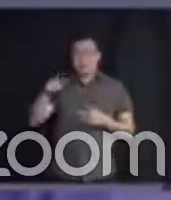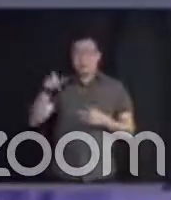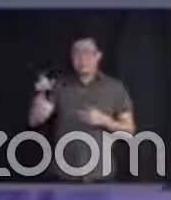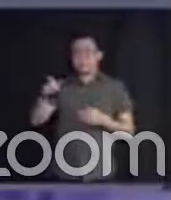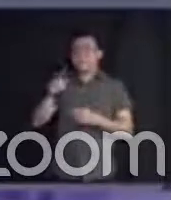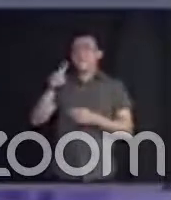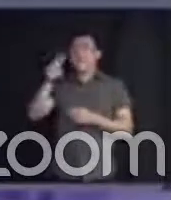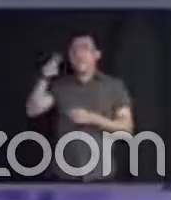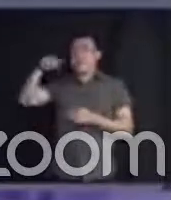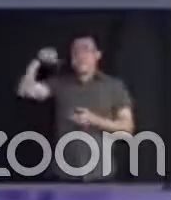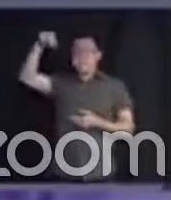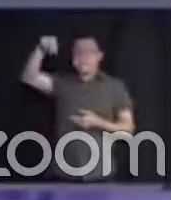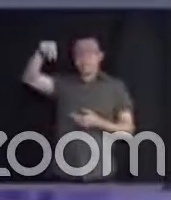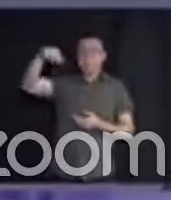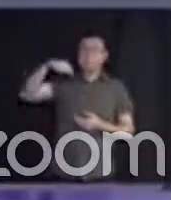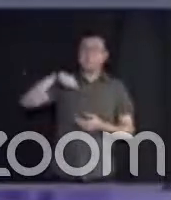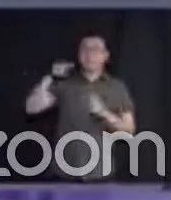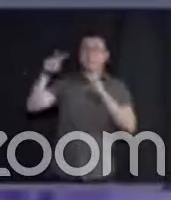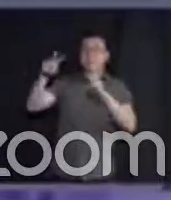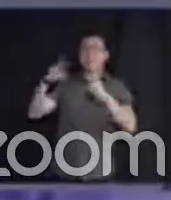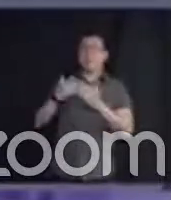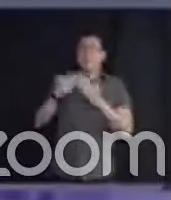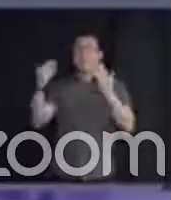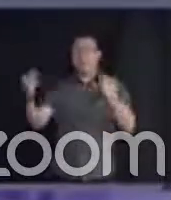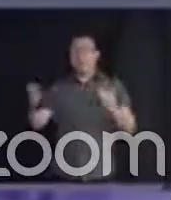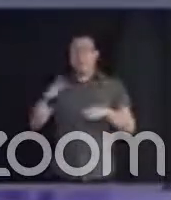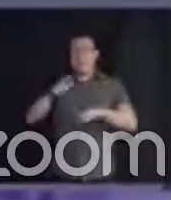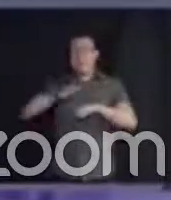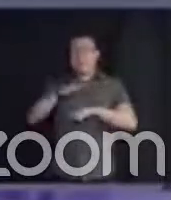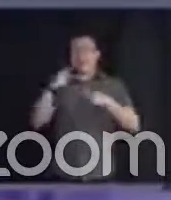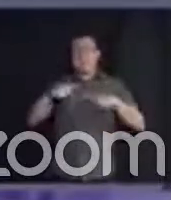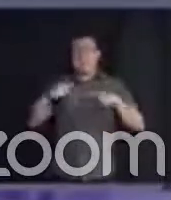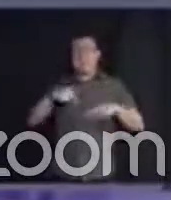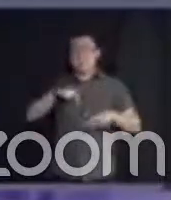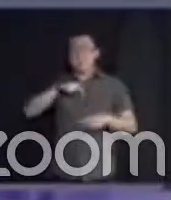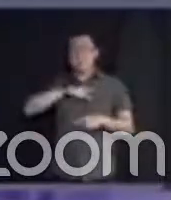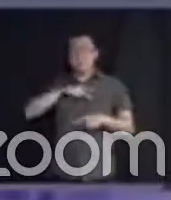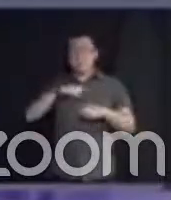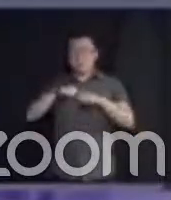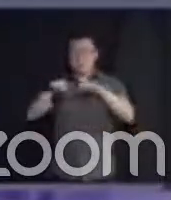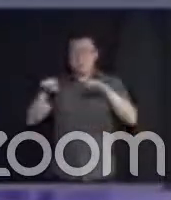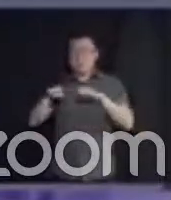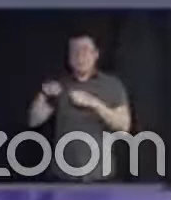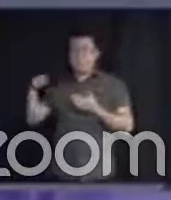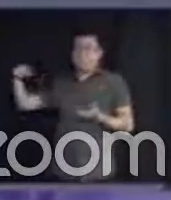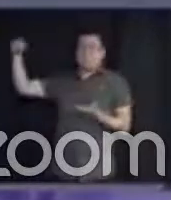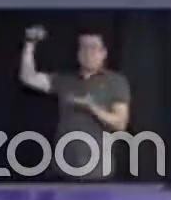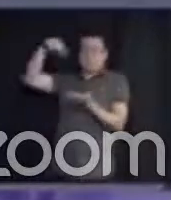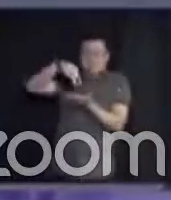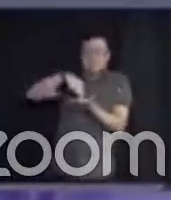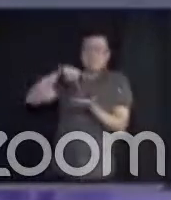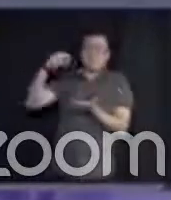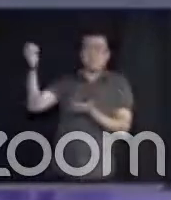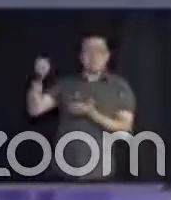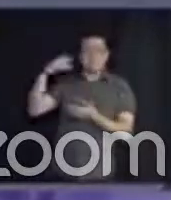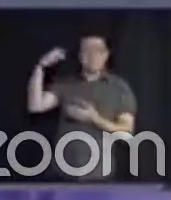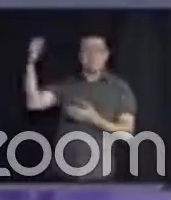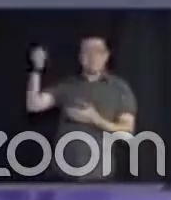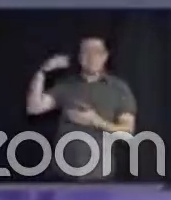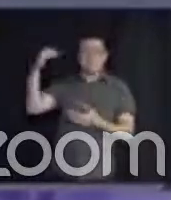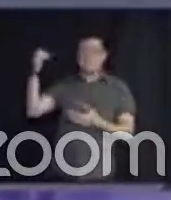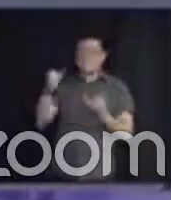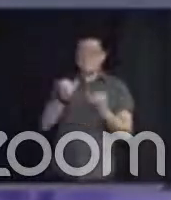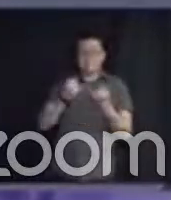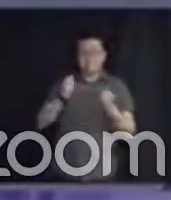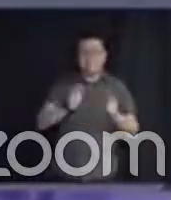en el escenario, creo que mi nueva obsesión es ver que más personas de nuestro equipo sigan subiendo a ese